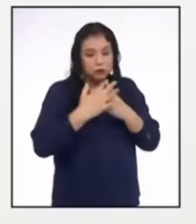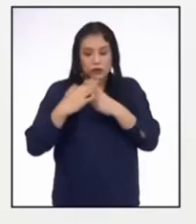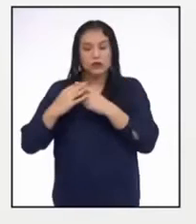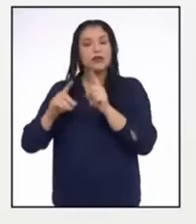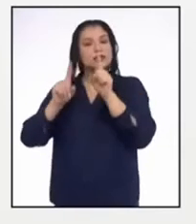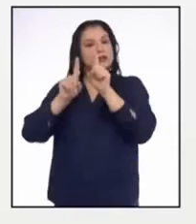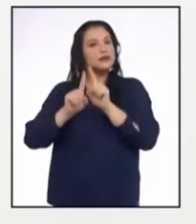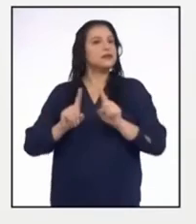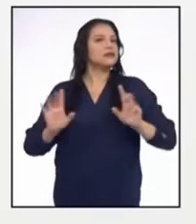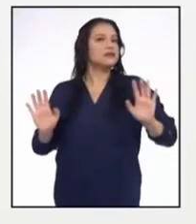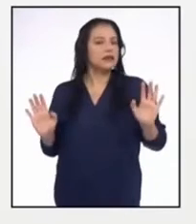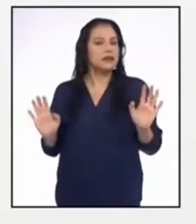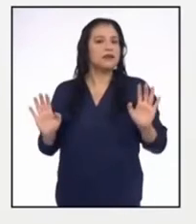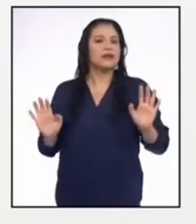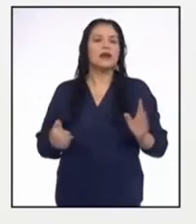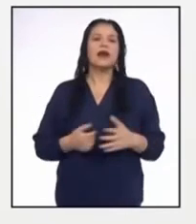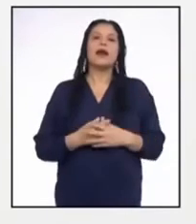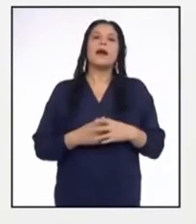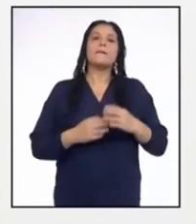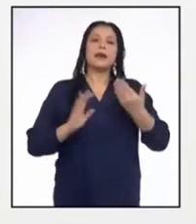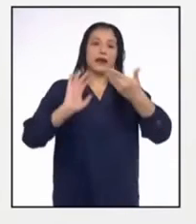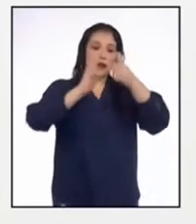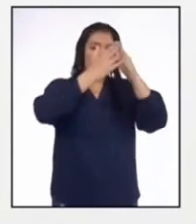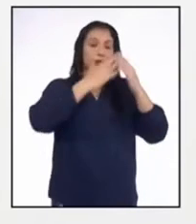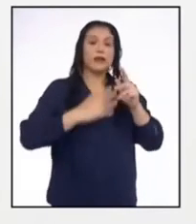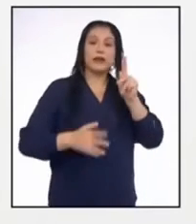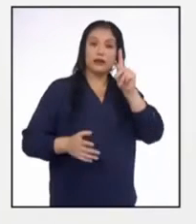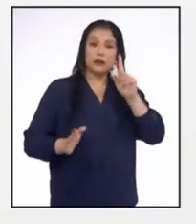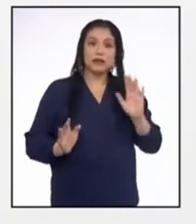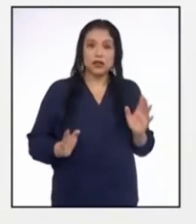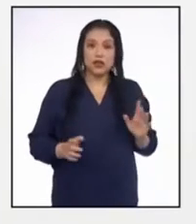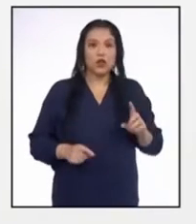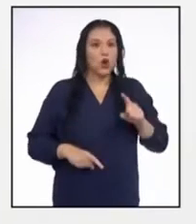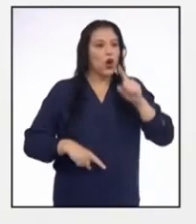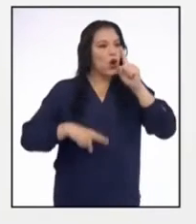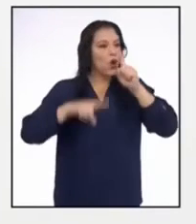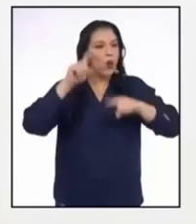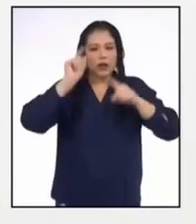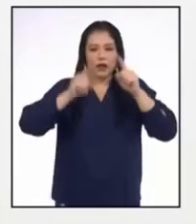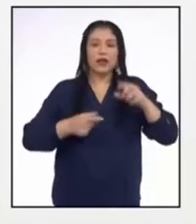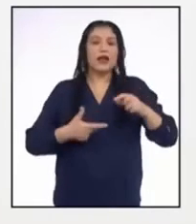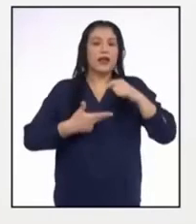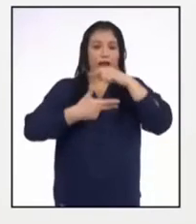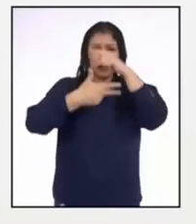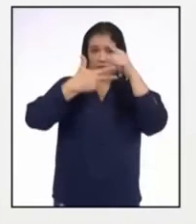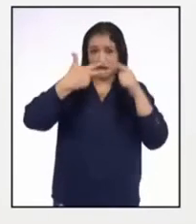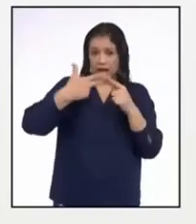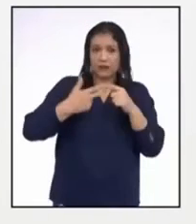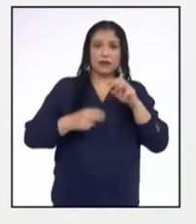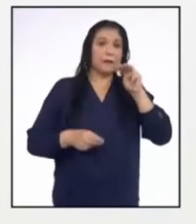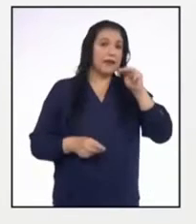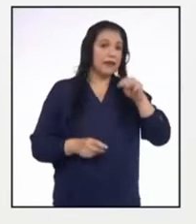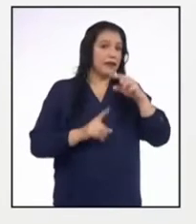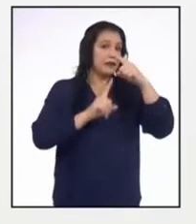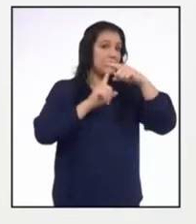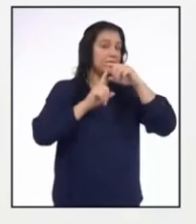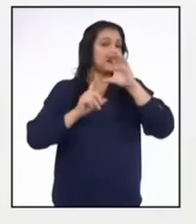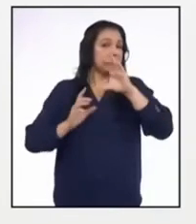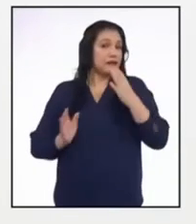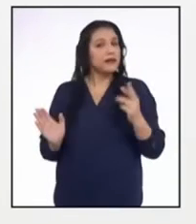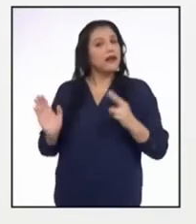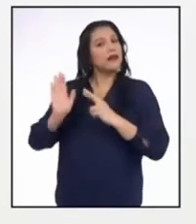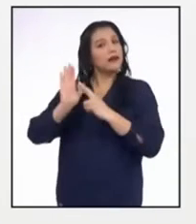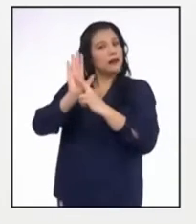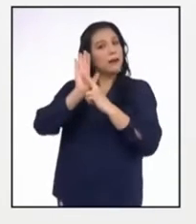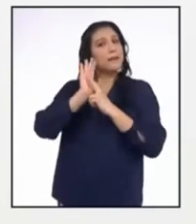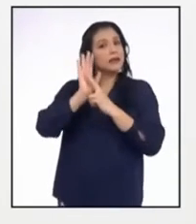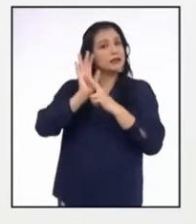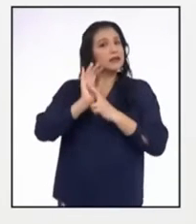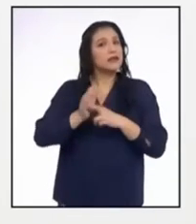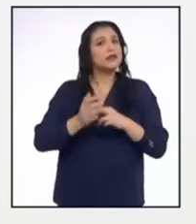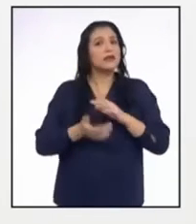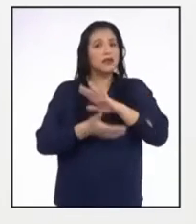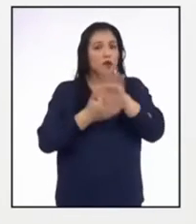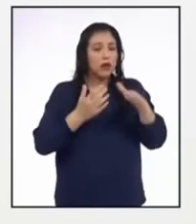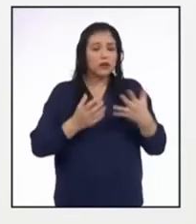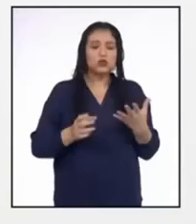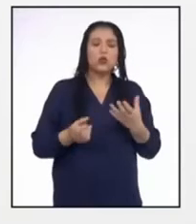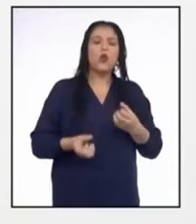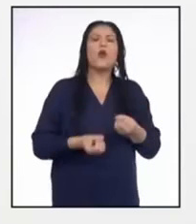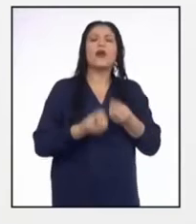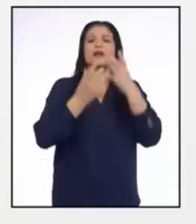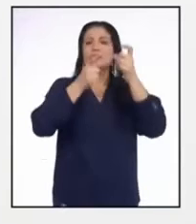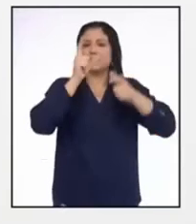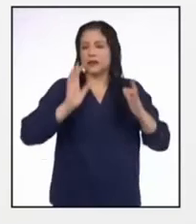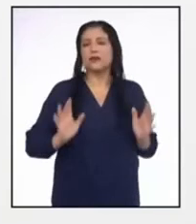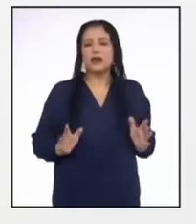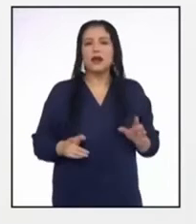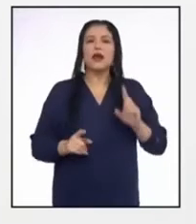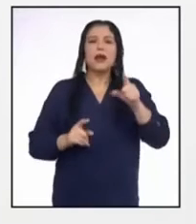otra. Para el caso de la comunidad quichua, cualquiera de las 3 medidas de tendencia central representa su muestra y población, pues